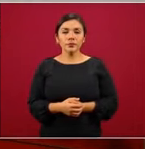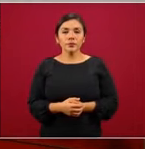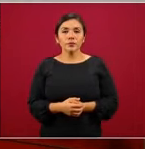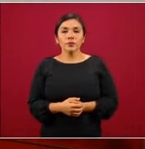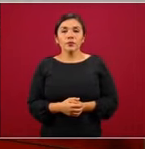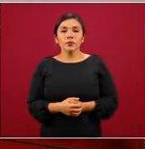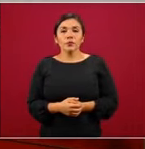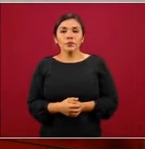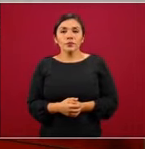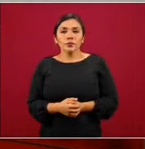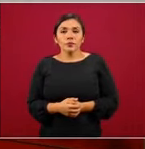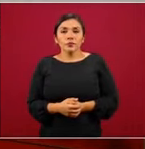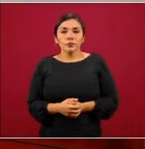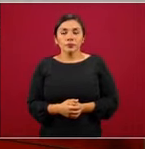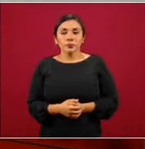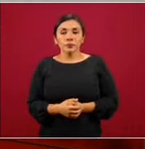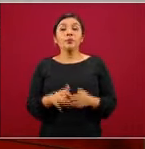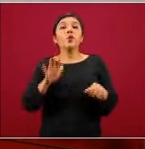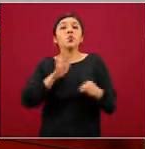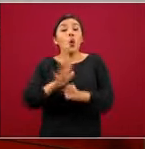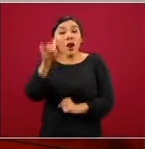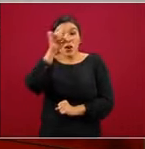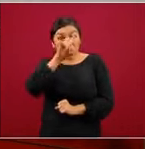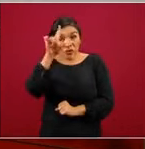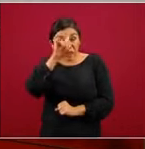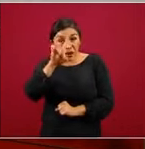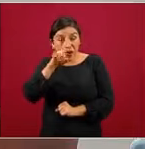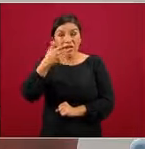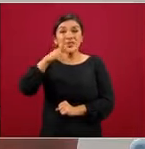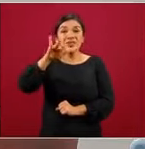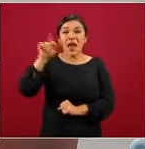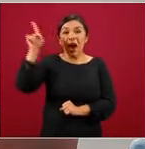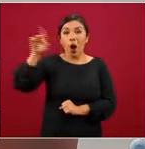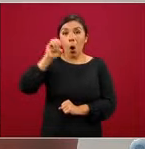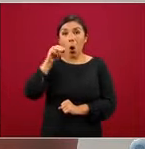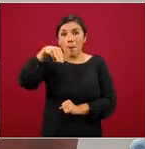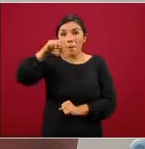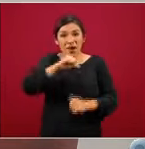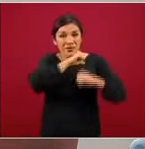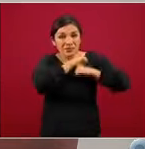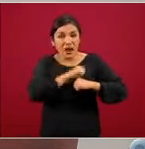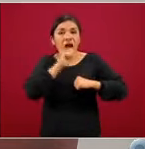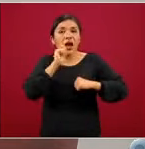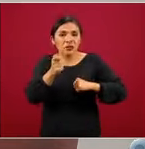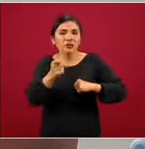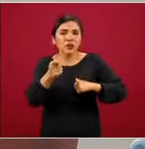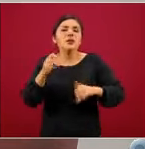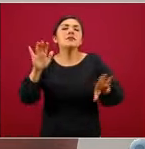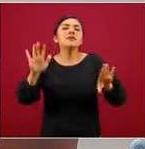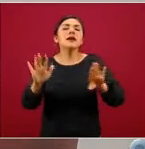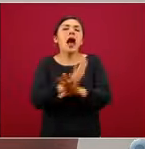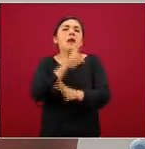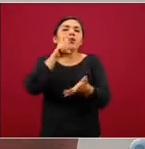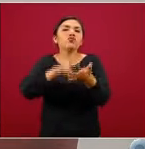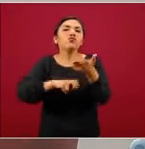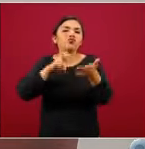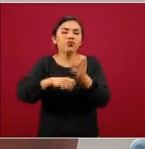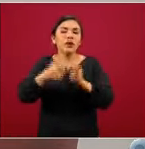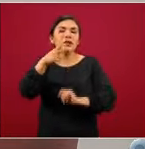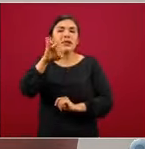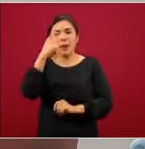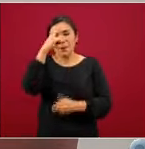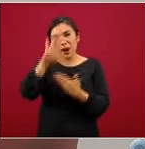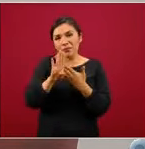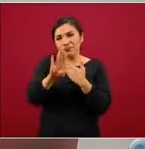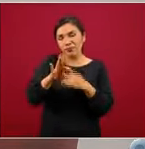Ahora, las recomendaciones y la guía de la Organización Mundial de la Salud es una actualización de esta guía de prevención